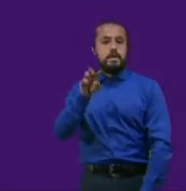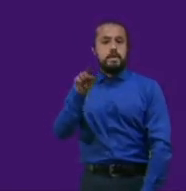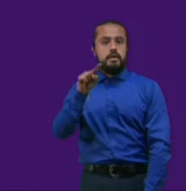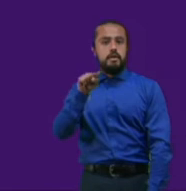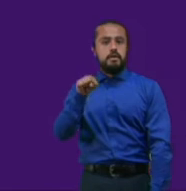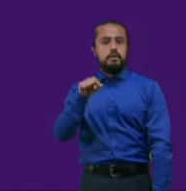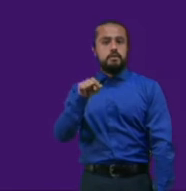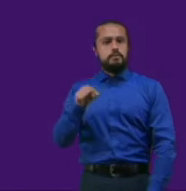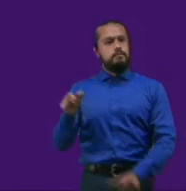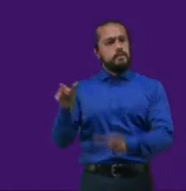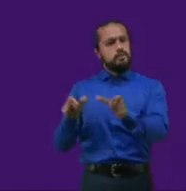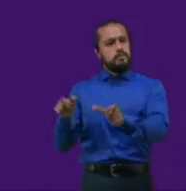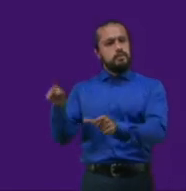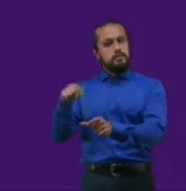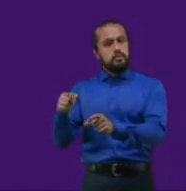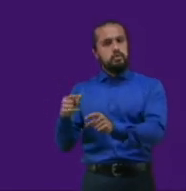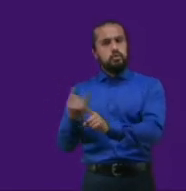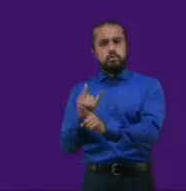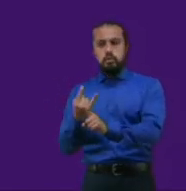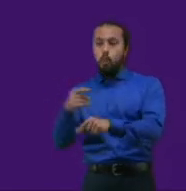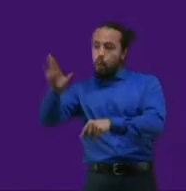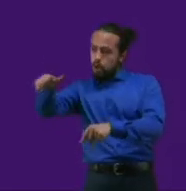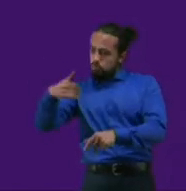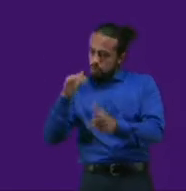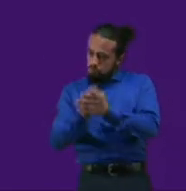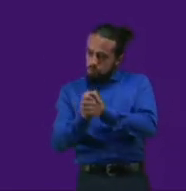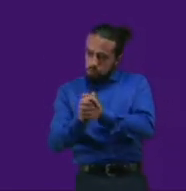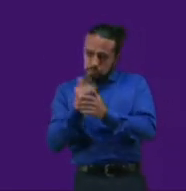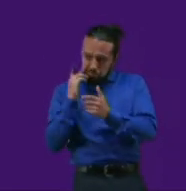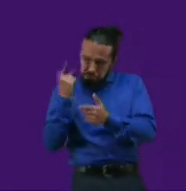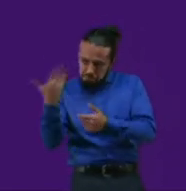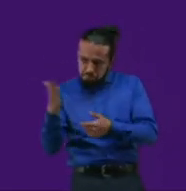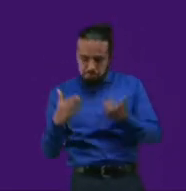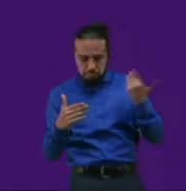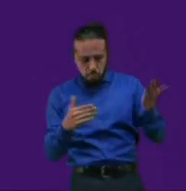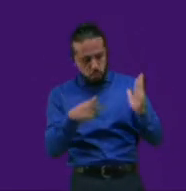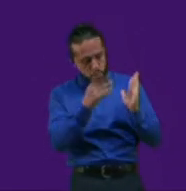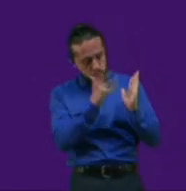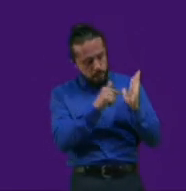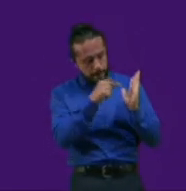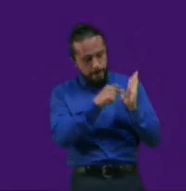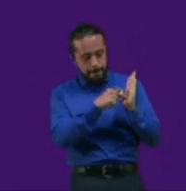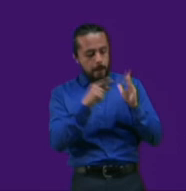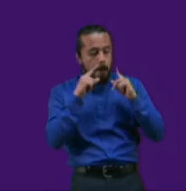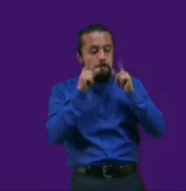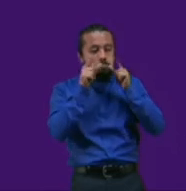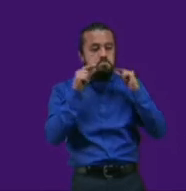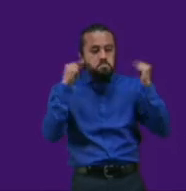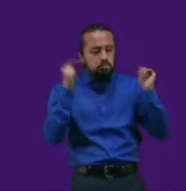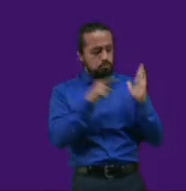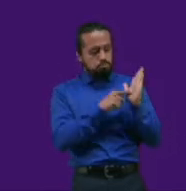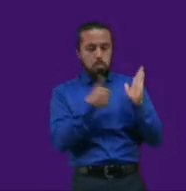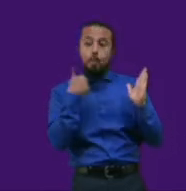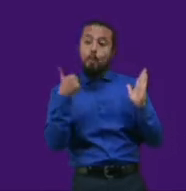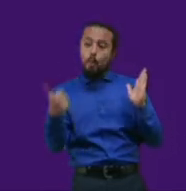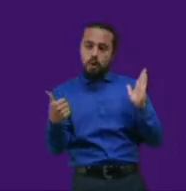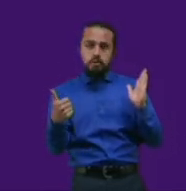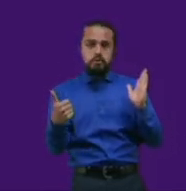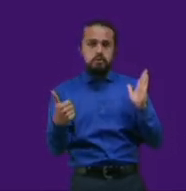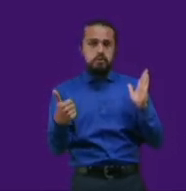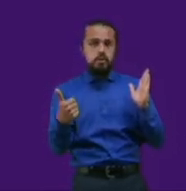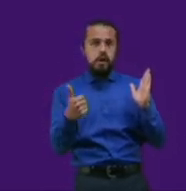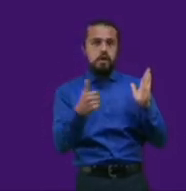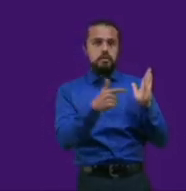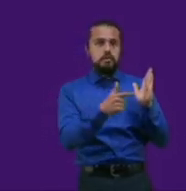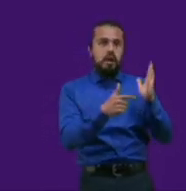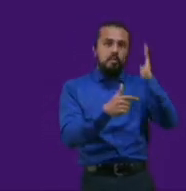tantos usuarios recomiendan a un amigo tu negocio? Si ese NPS es alto, pues tu CAC va a ser más bajo. ¿Por qué?